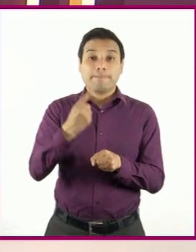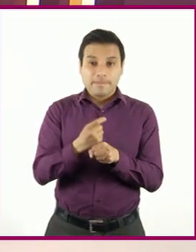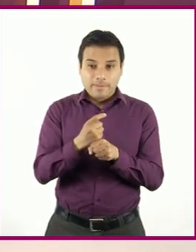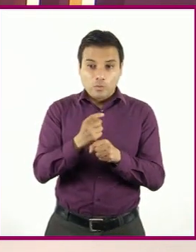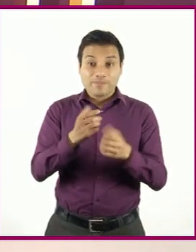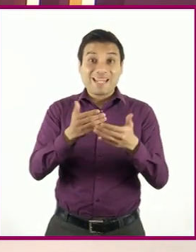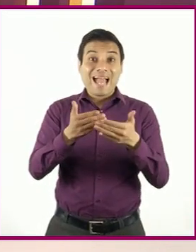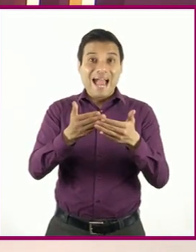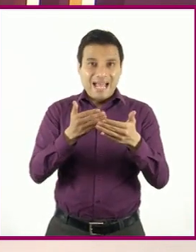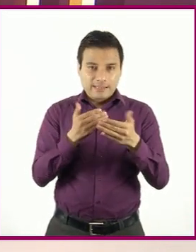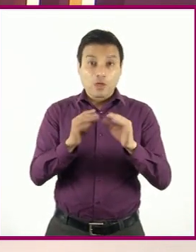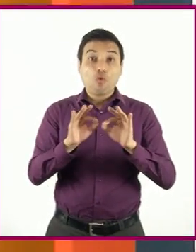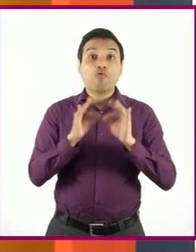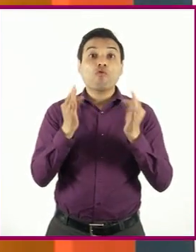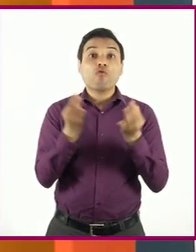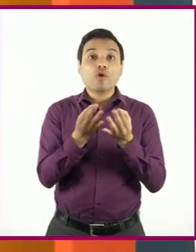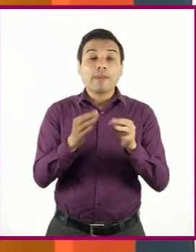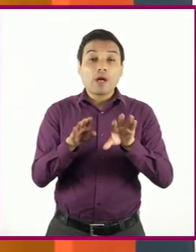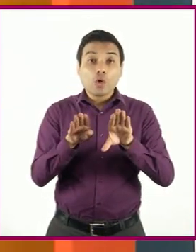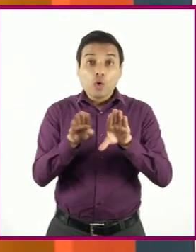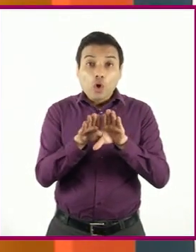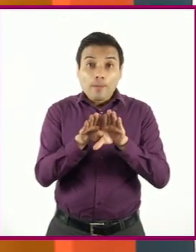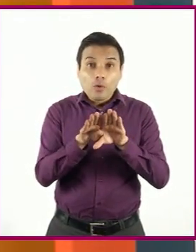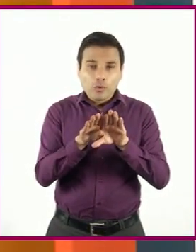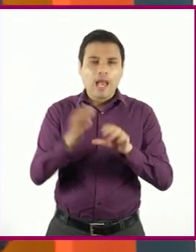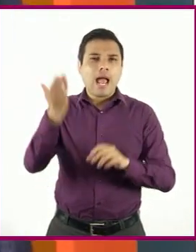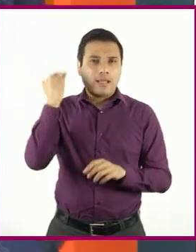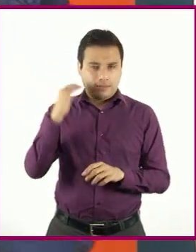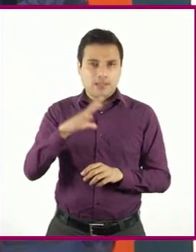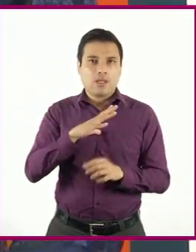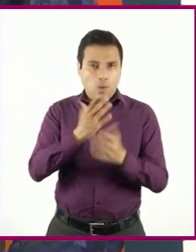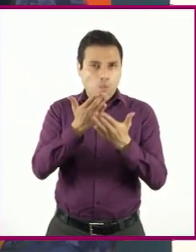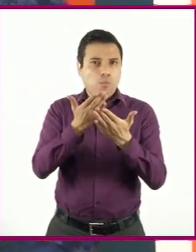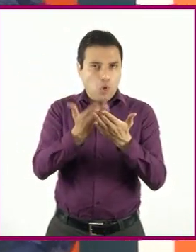iba a ser primero la forma. ¿Recuerdas que teníamos varias propuestas de formas?